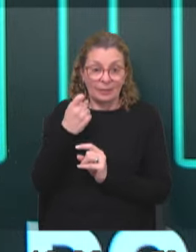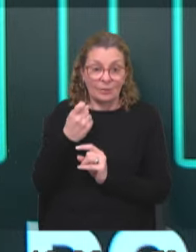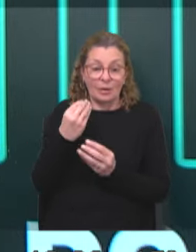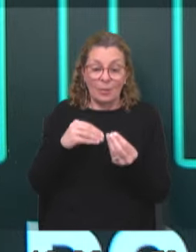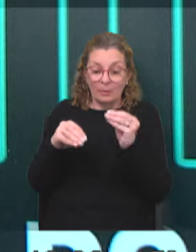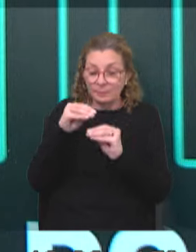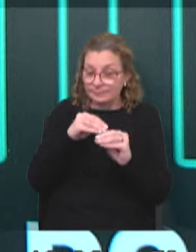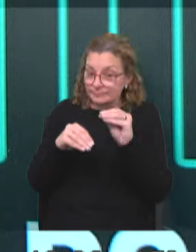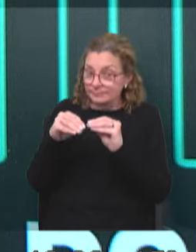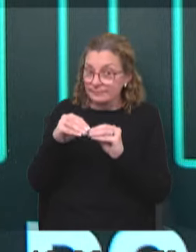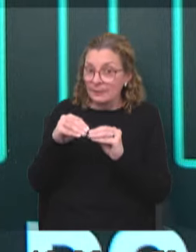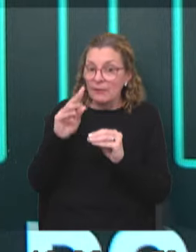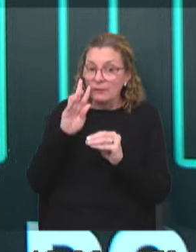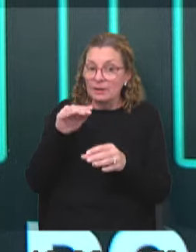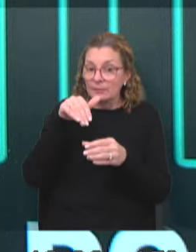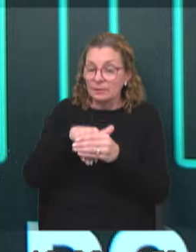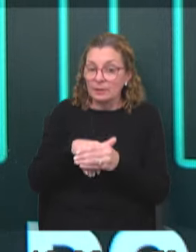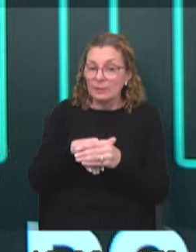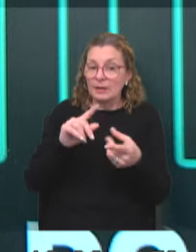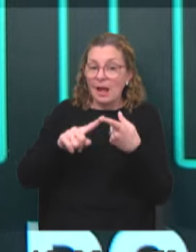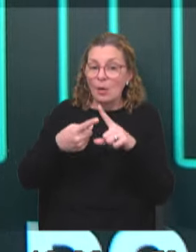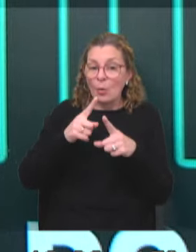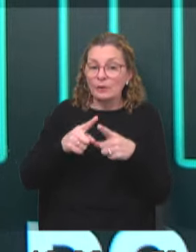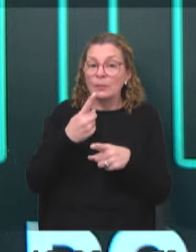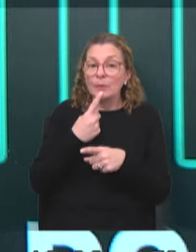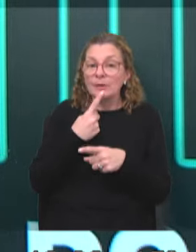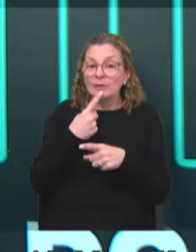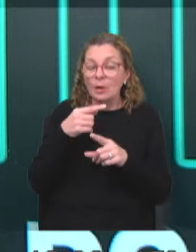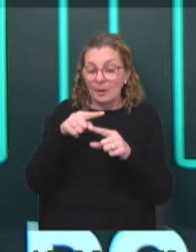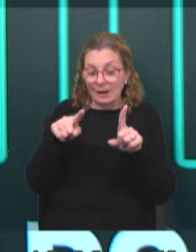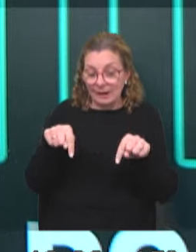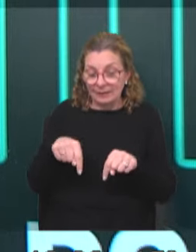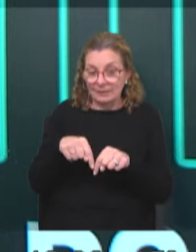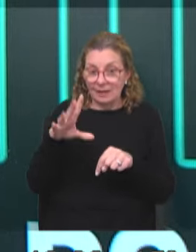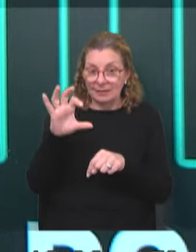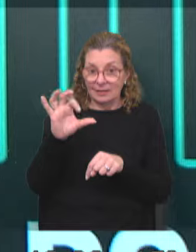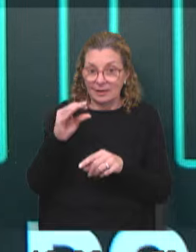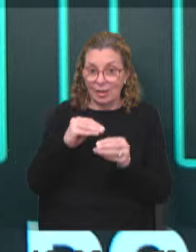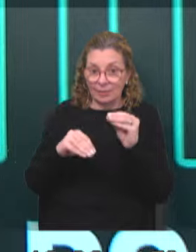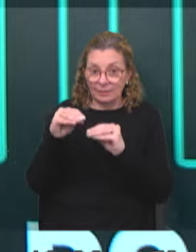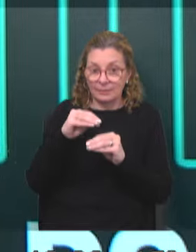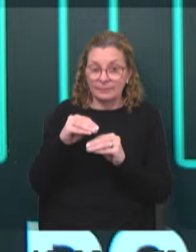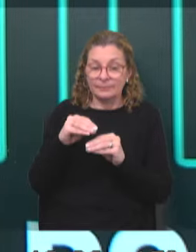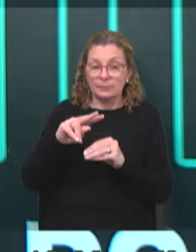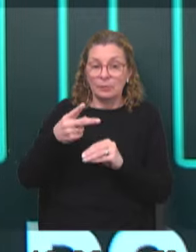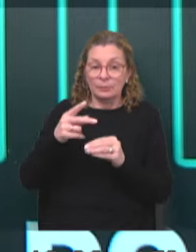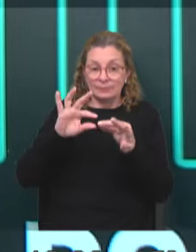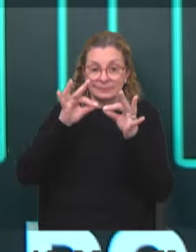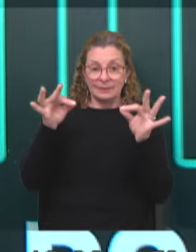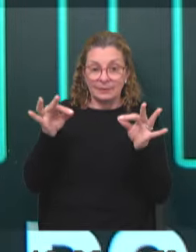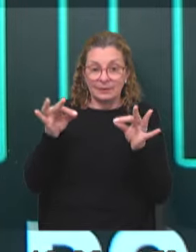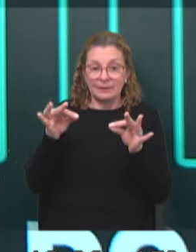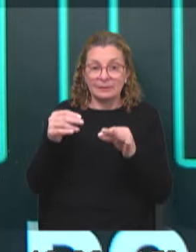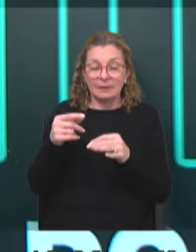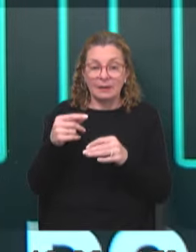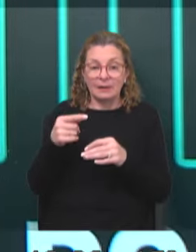ingeniería electoral y de acuerdos políticos para las listas al senado donde se va Armando un sublema detrás de la